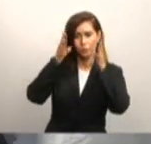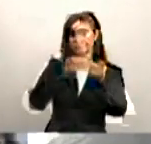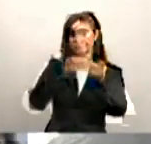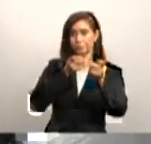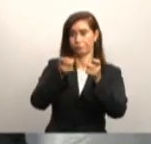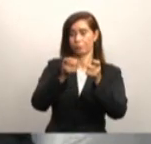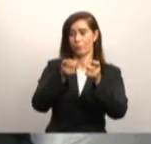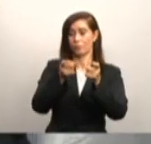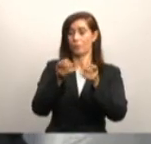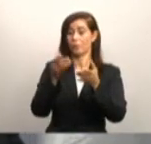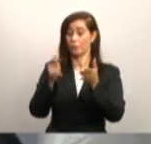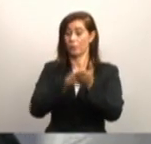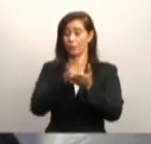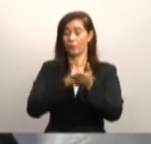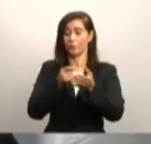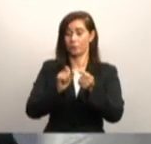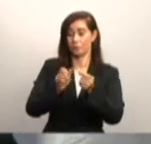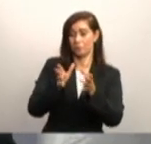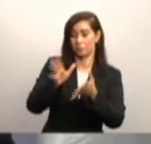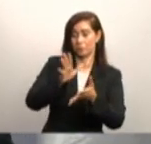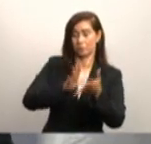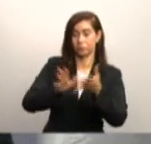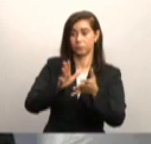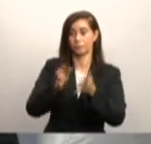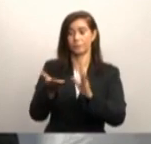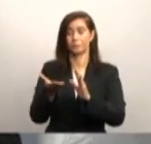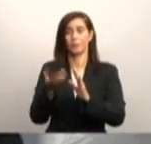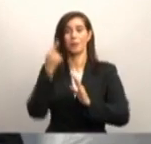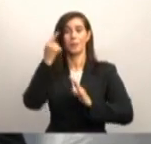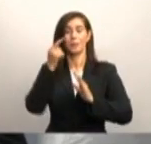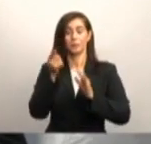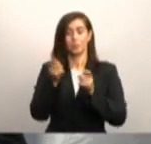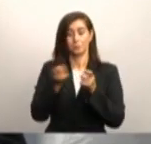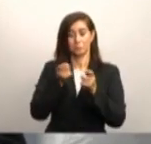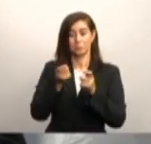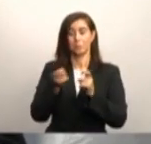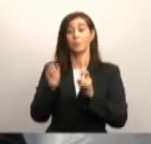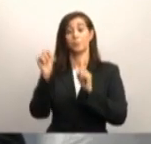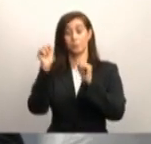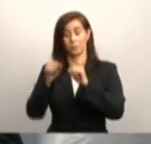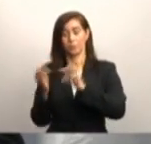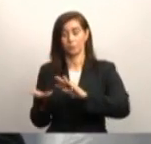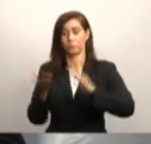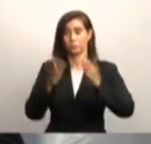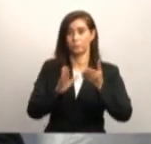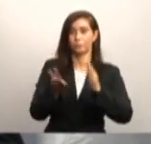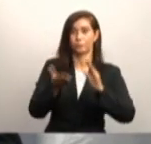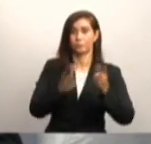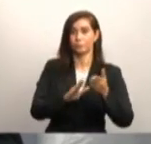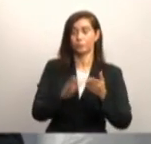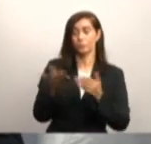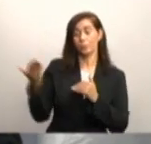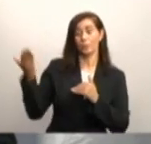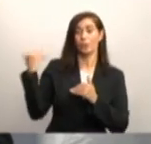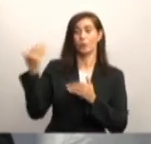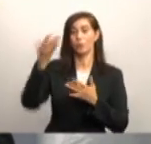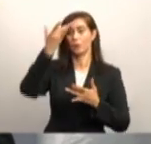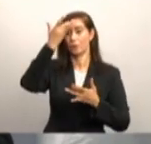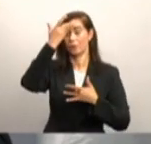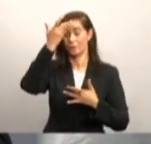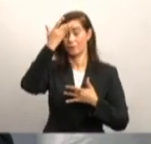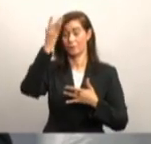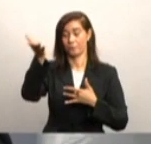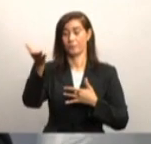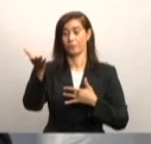bajo control y que no se van a producir fallecimientos cuando hay personas con estados crónicos que